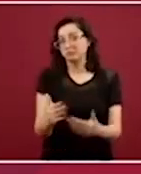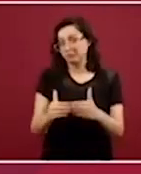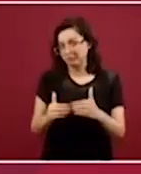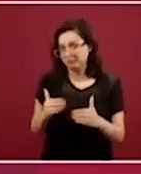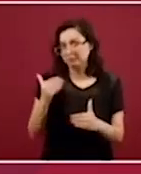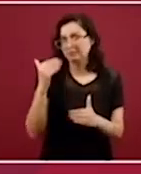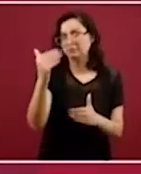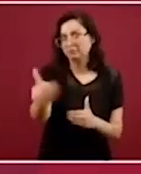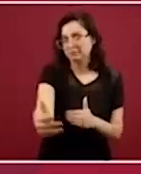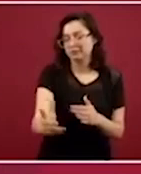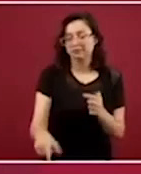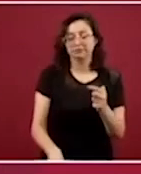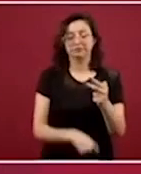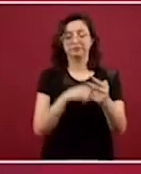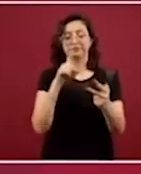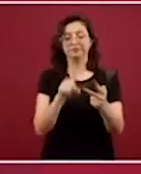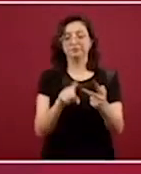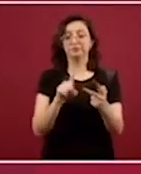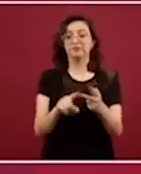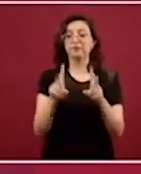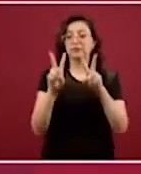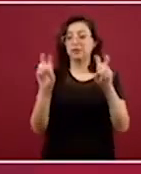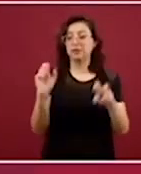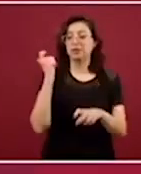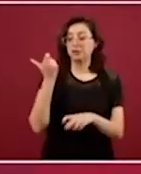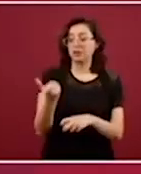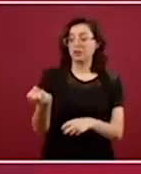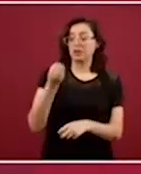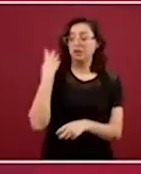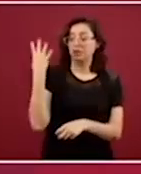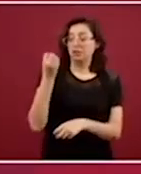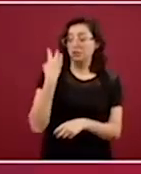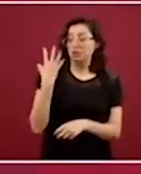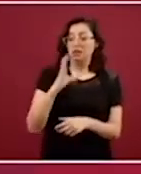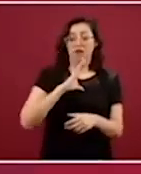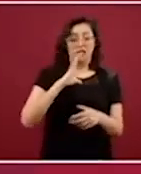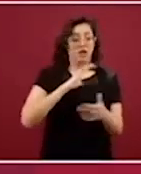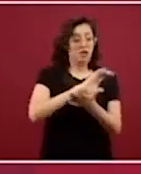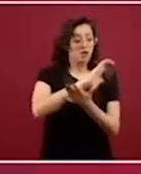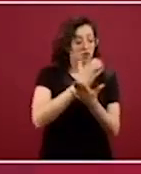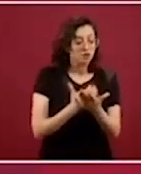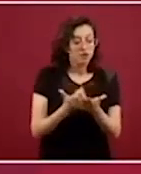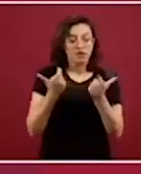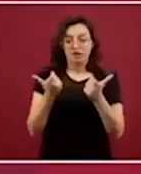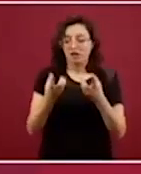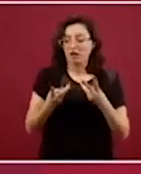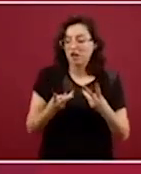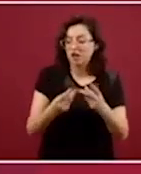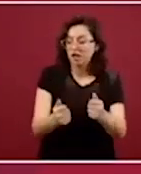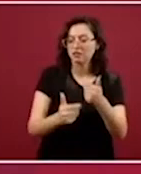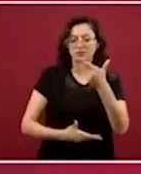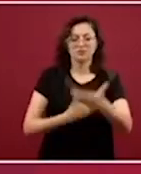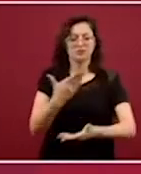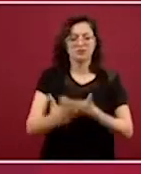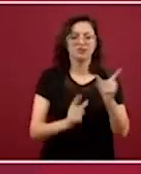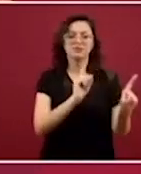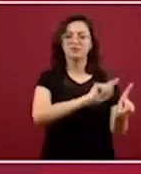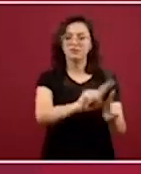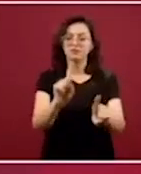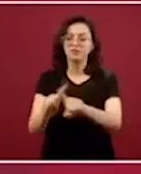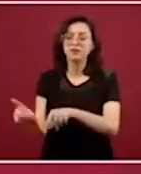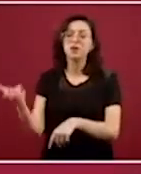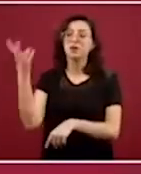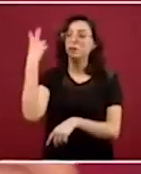evento masivo tiene su costo, porque hay contratos de por medio de toda la clase de servicios que se ponen ahí, hay